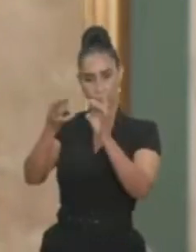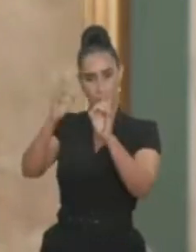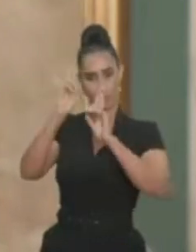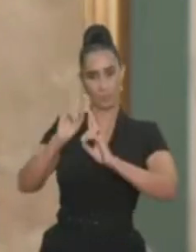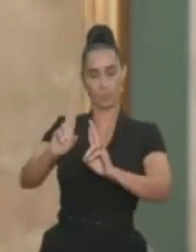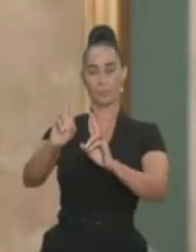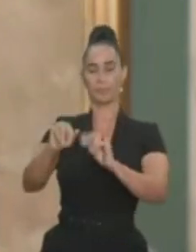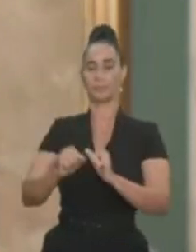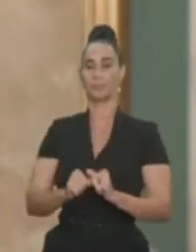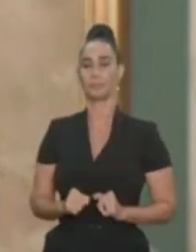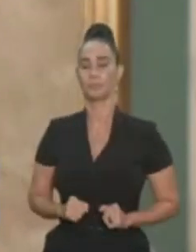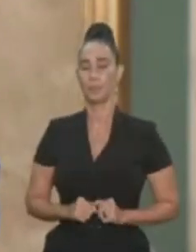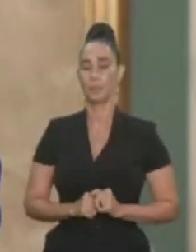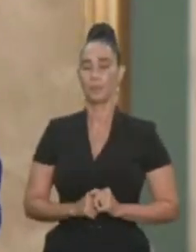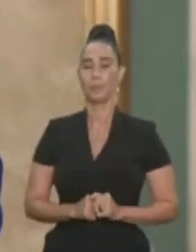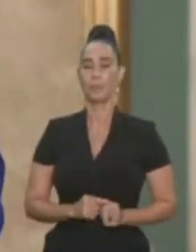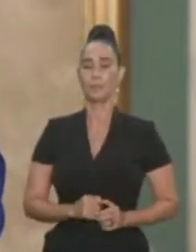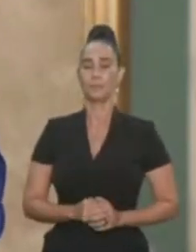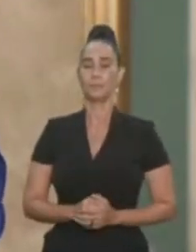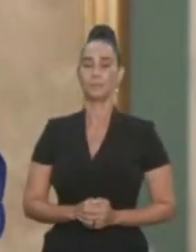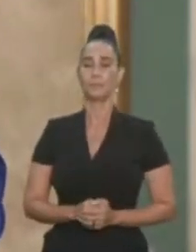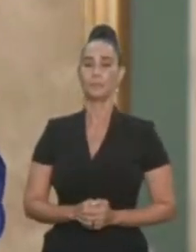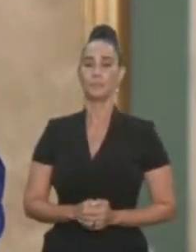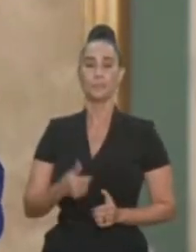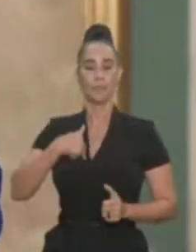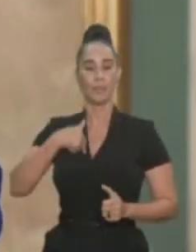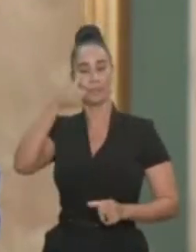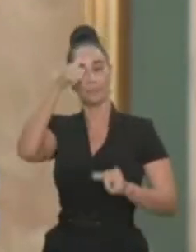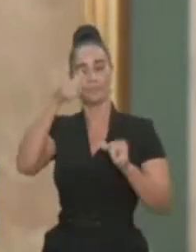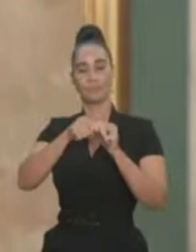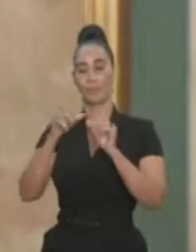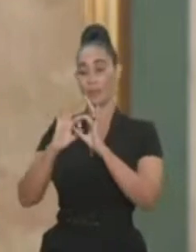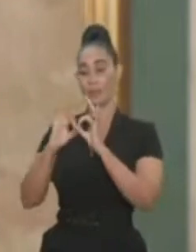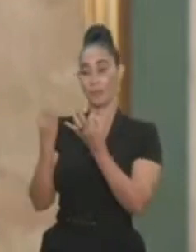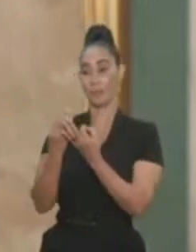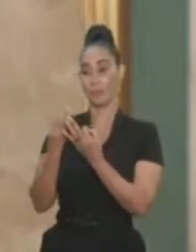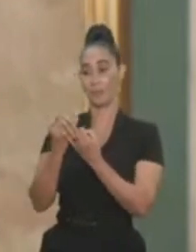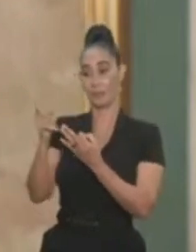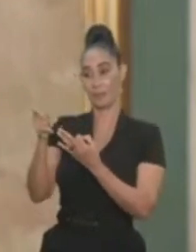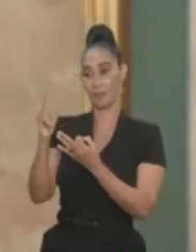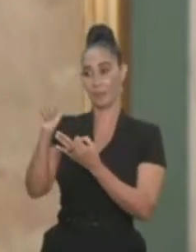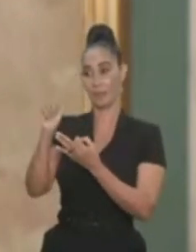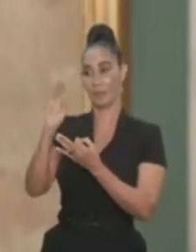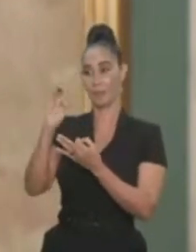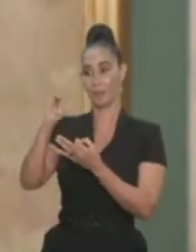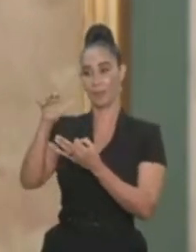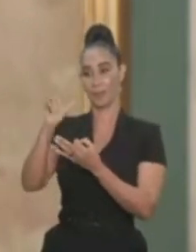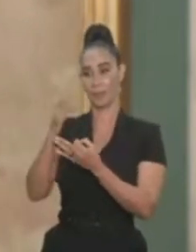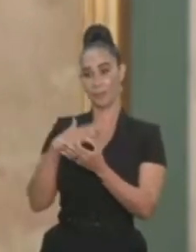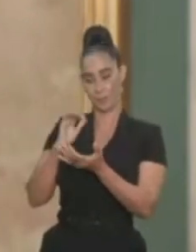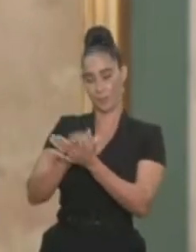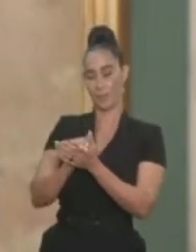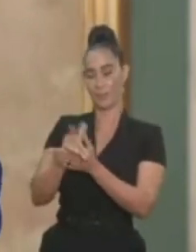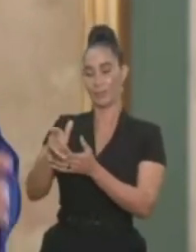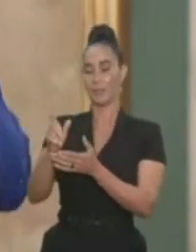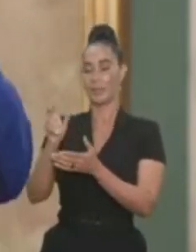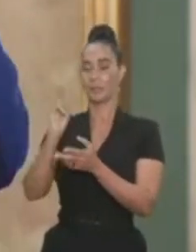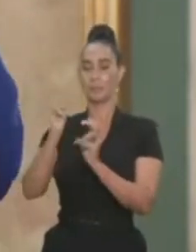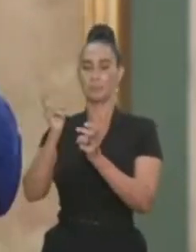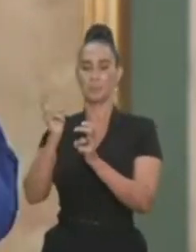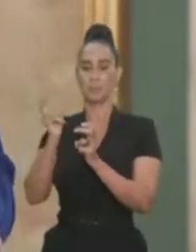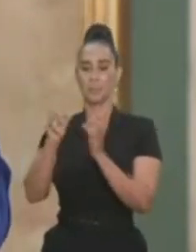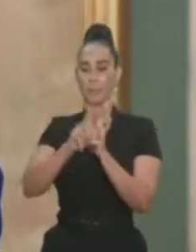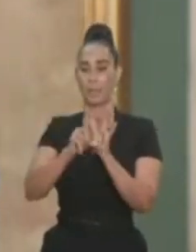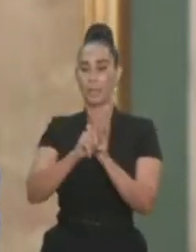siempre sensato. Yo recuerdo que cuando la familia Arbaje tenía un tema legal, que